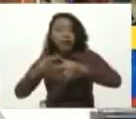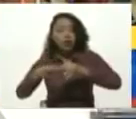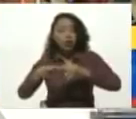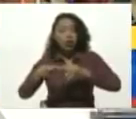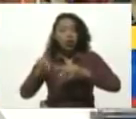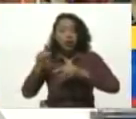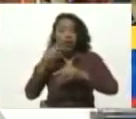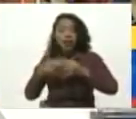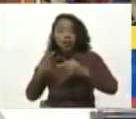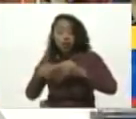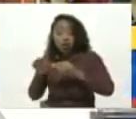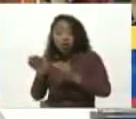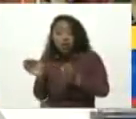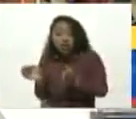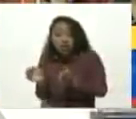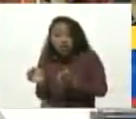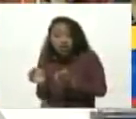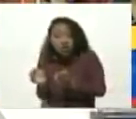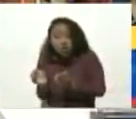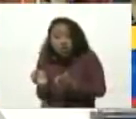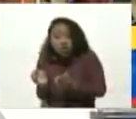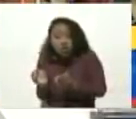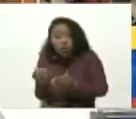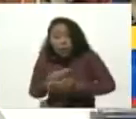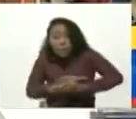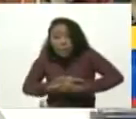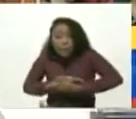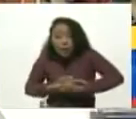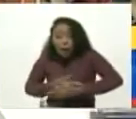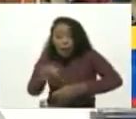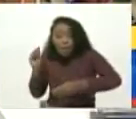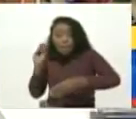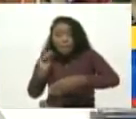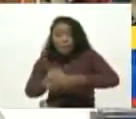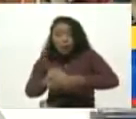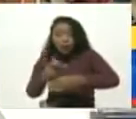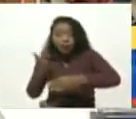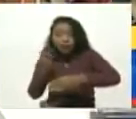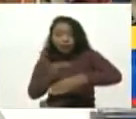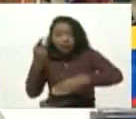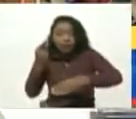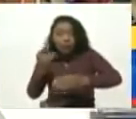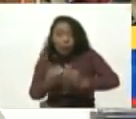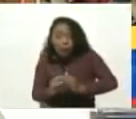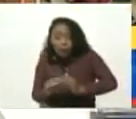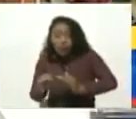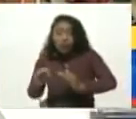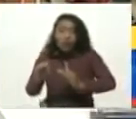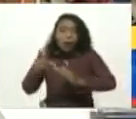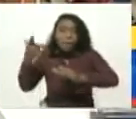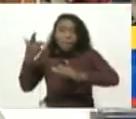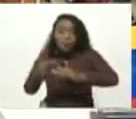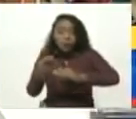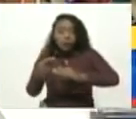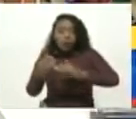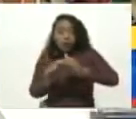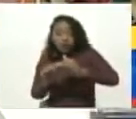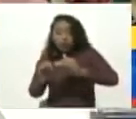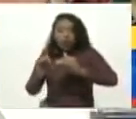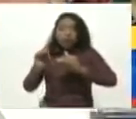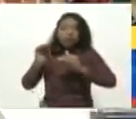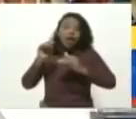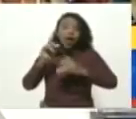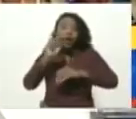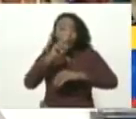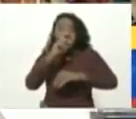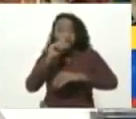está chiquitico, chiquitico, chiquitico, ping, le ponen su vacuna. Va creciendo, ping, le ponen su vacuna. Cuando ya cumple 2 años,